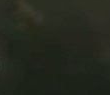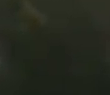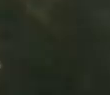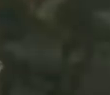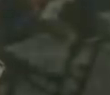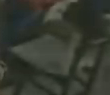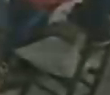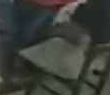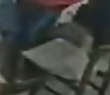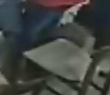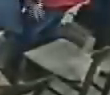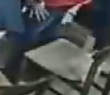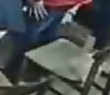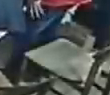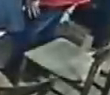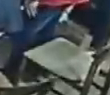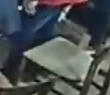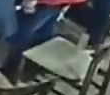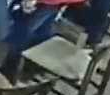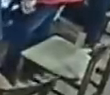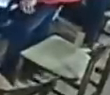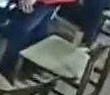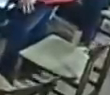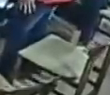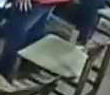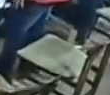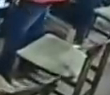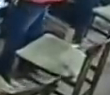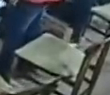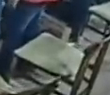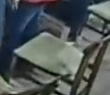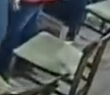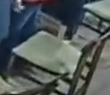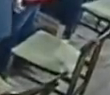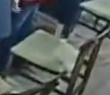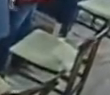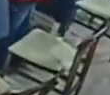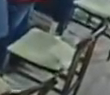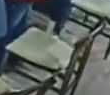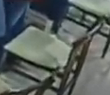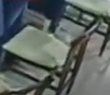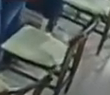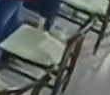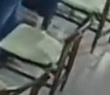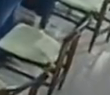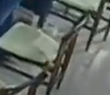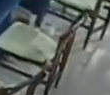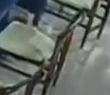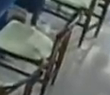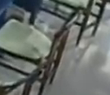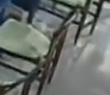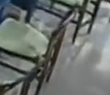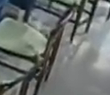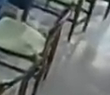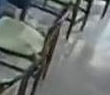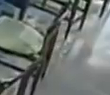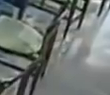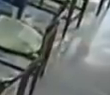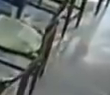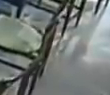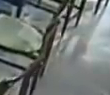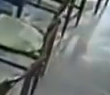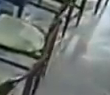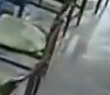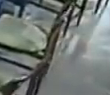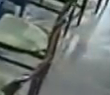están participando 20 gobernadoras y gobernadores bolivarianos, así como la alcaldesa del municipio bolivariano Libertador, el jefe